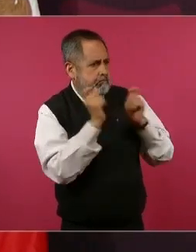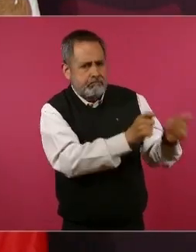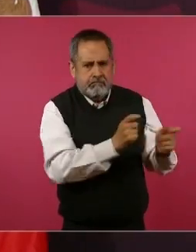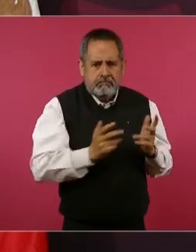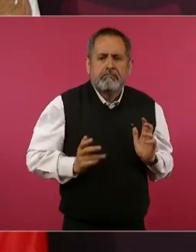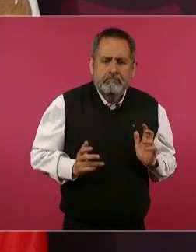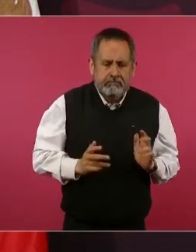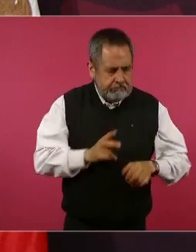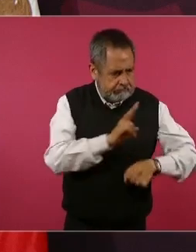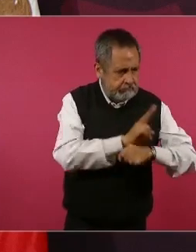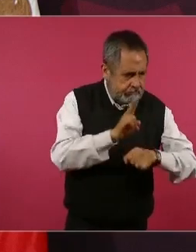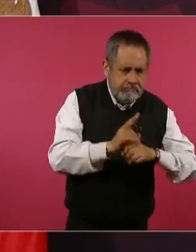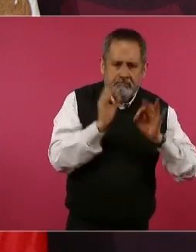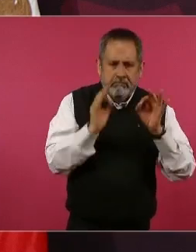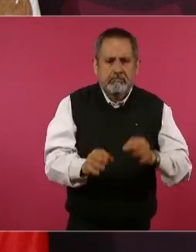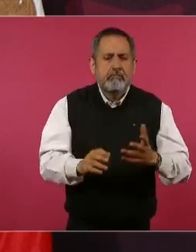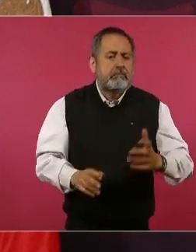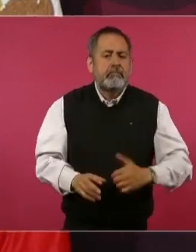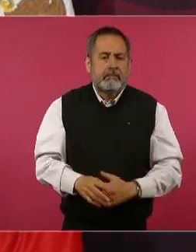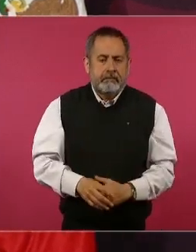Y que